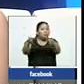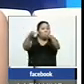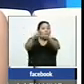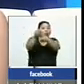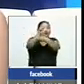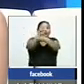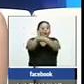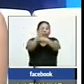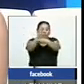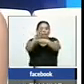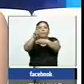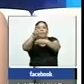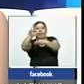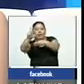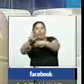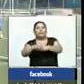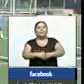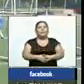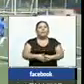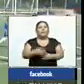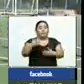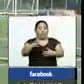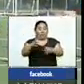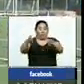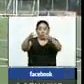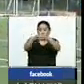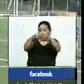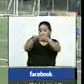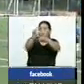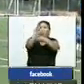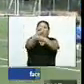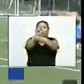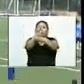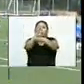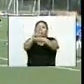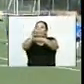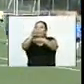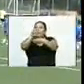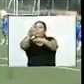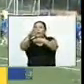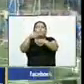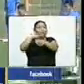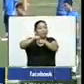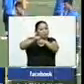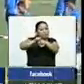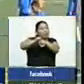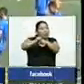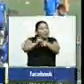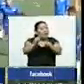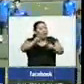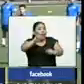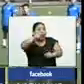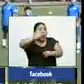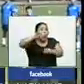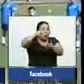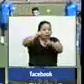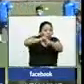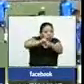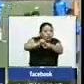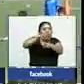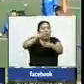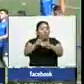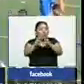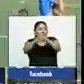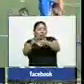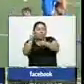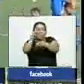en el siguiente informe. Selección Sub-23 continúa su preparación y es que realizaron el cuarto entreno del microciclo con